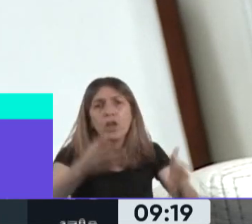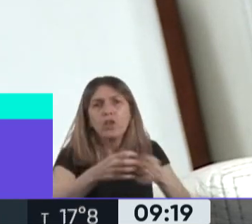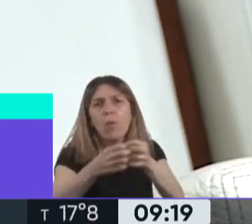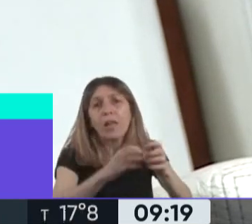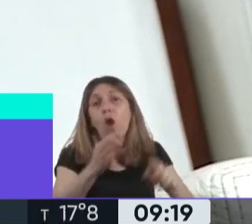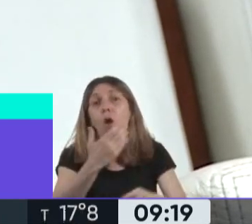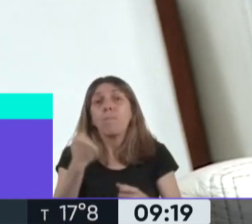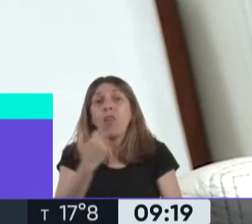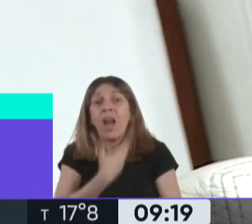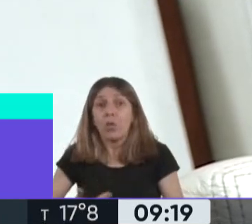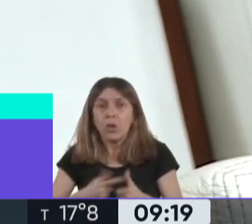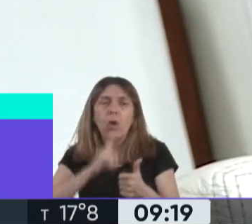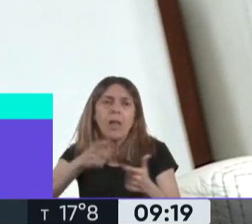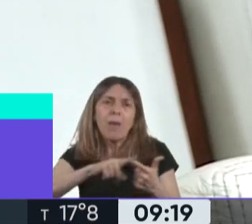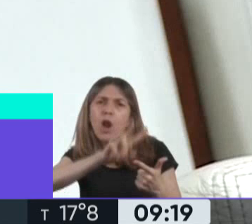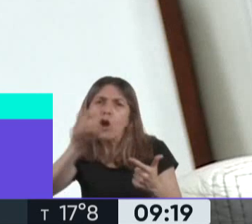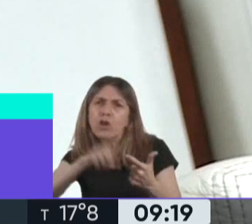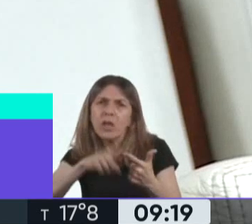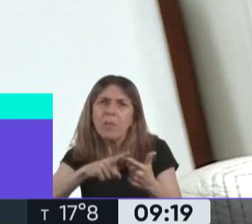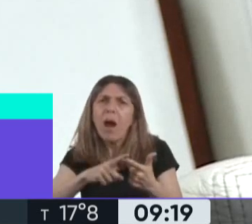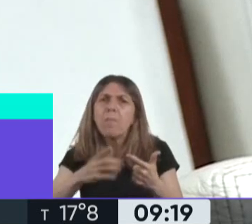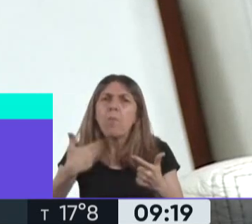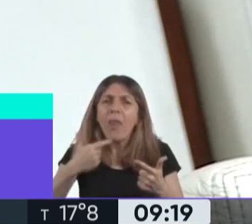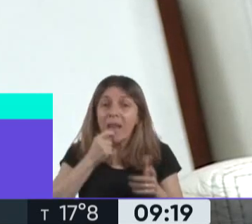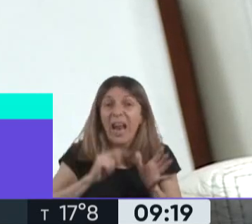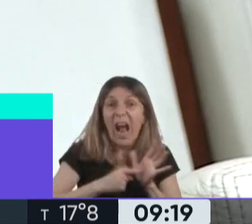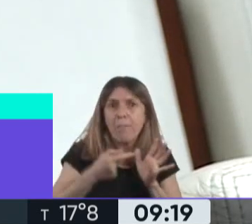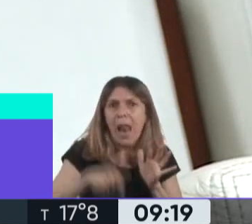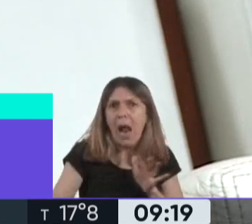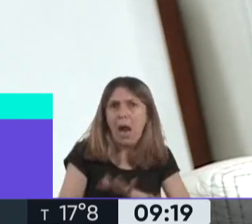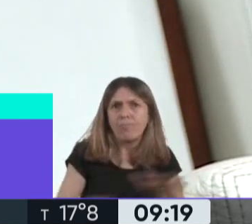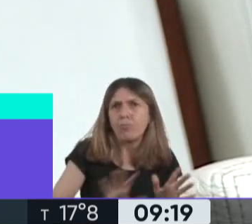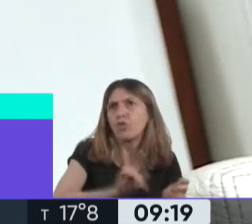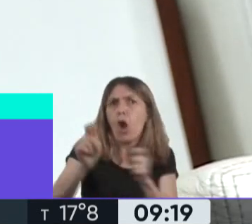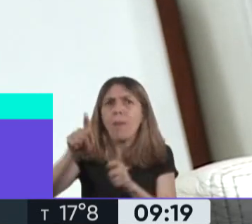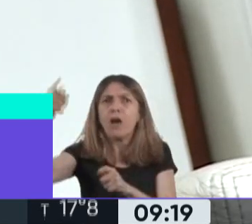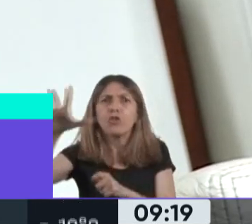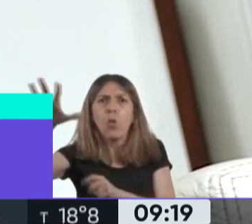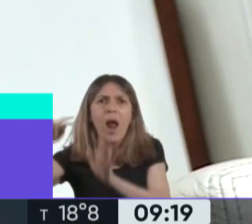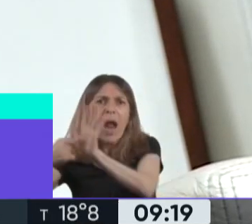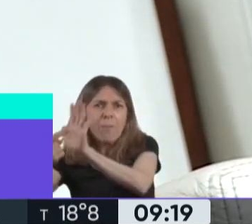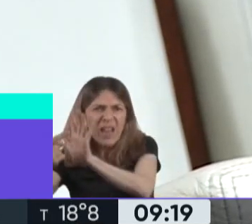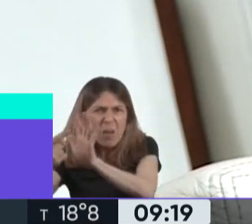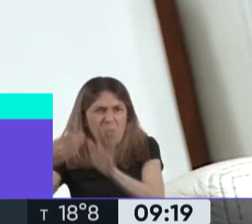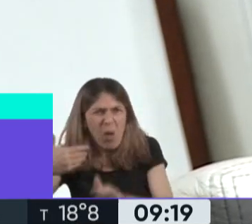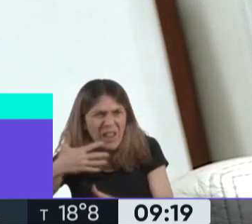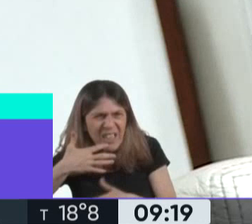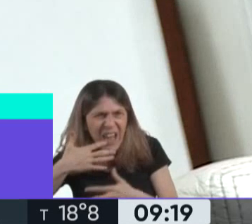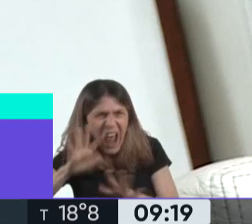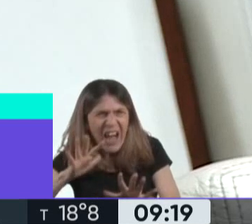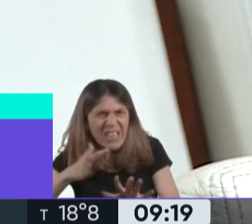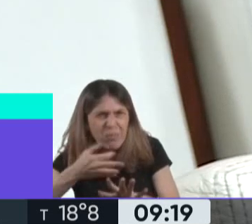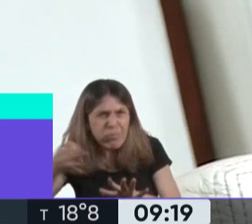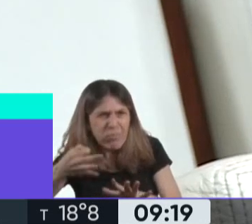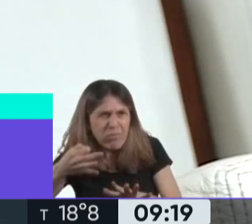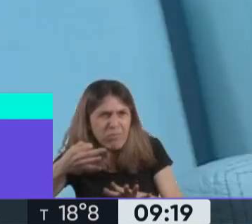propio Ejecutivo, y en lo que tiene que ver con la posible mudanza de la capital, si esto también se puede trasladar a los hechos en una propuesta formal del